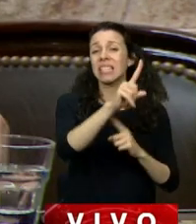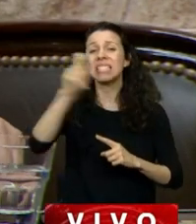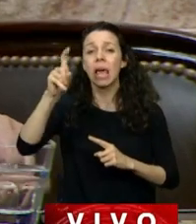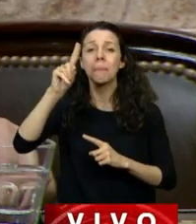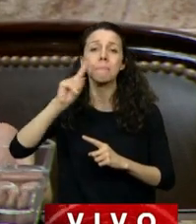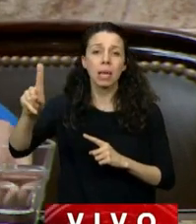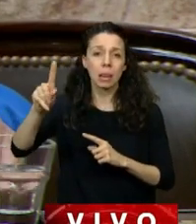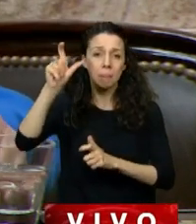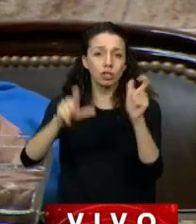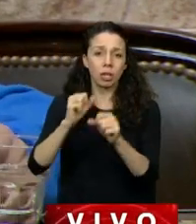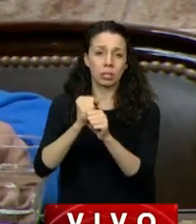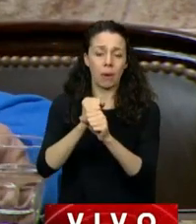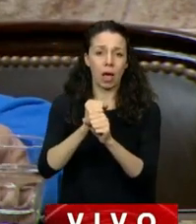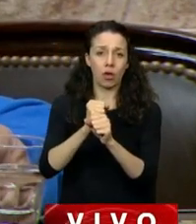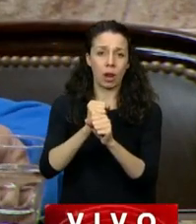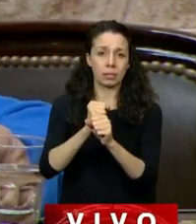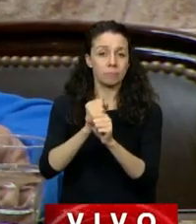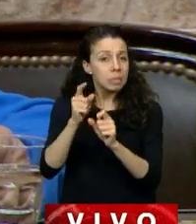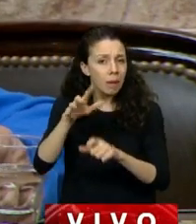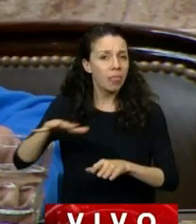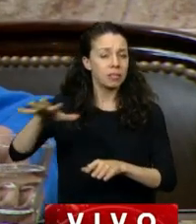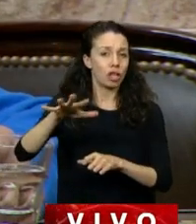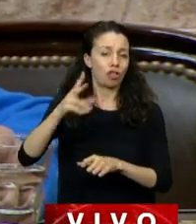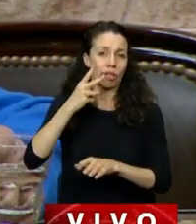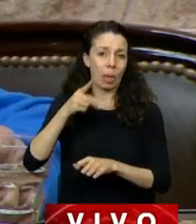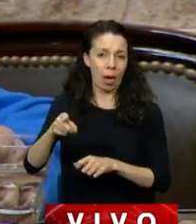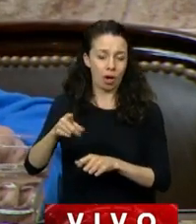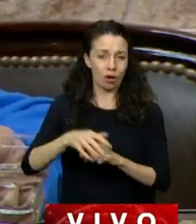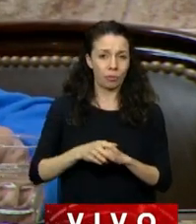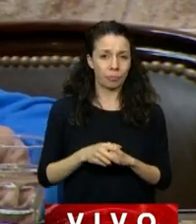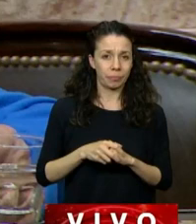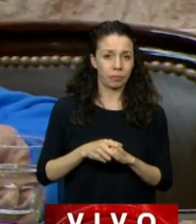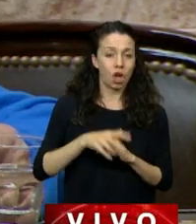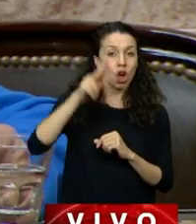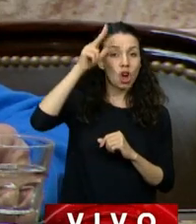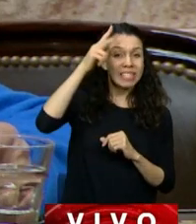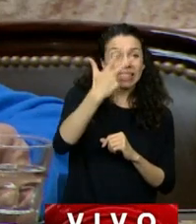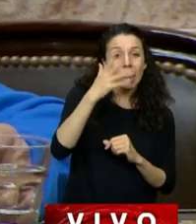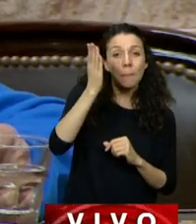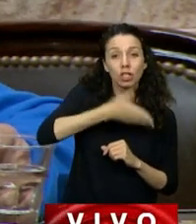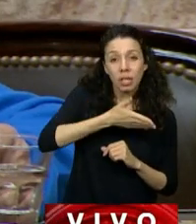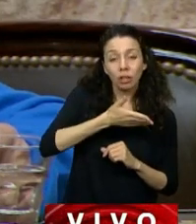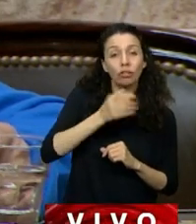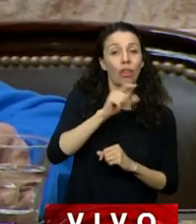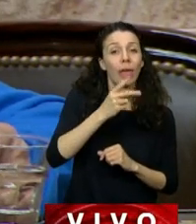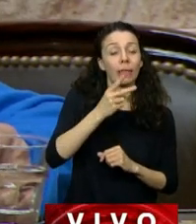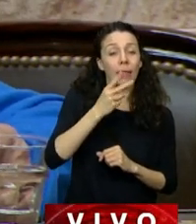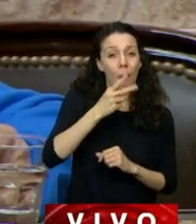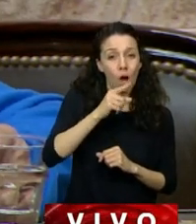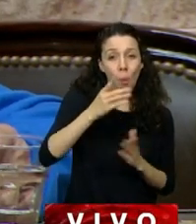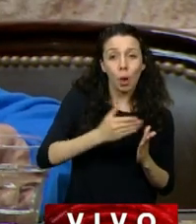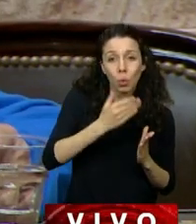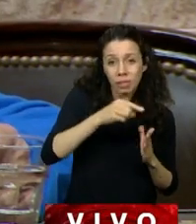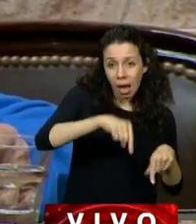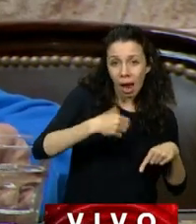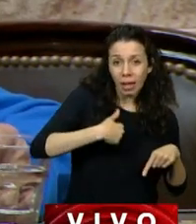en el sector tabacalero el 83% del tabaco que se produce en la Argentina